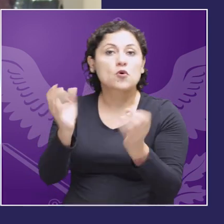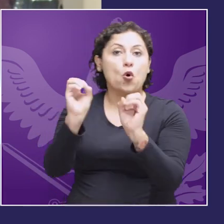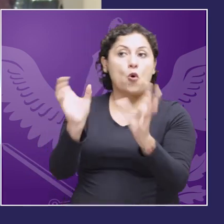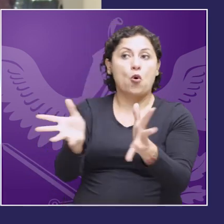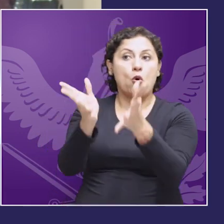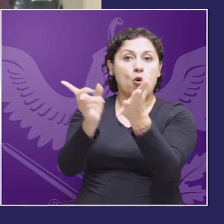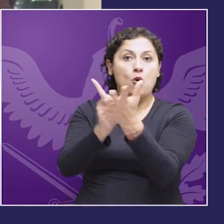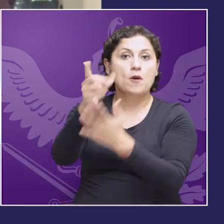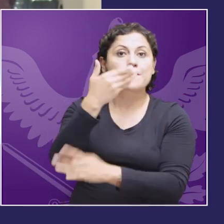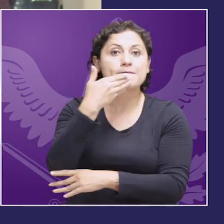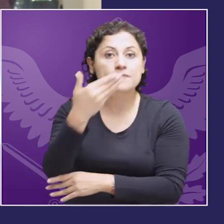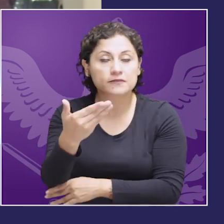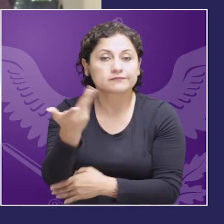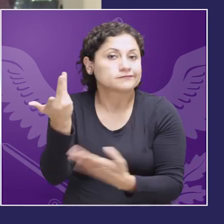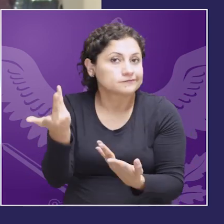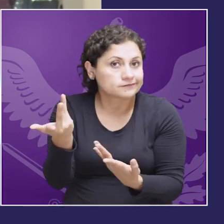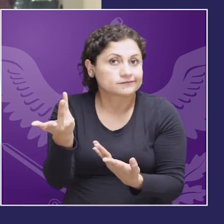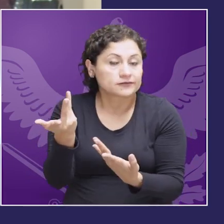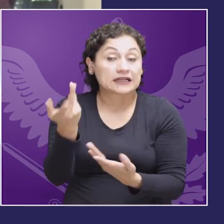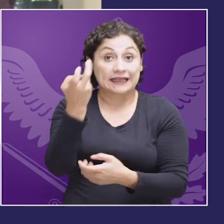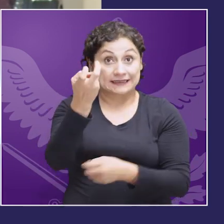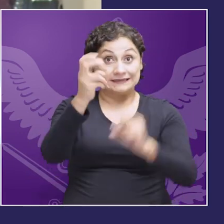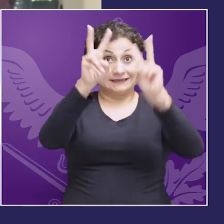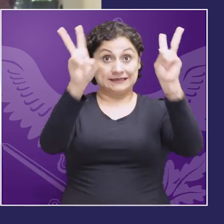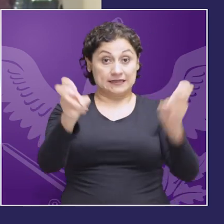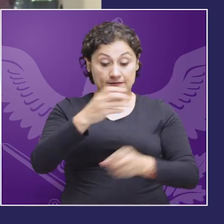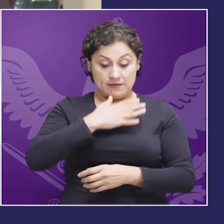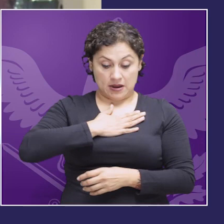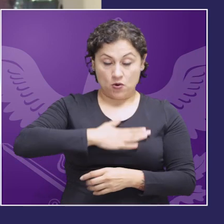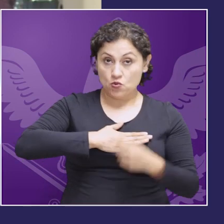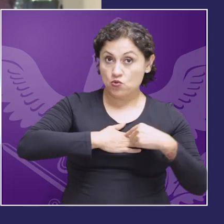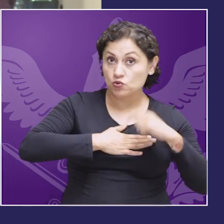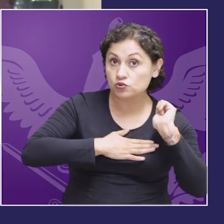tema es que la justicia tiene que, así como produjo